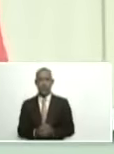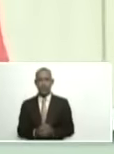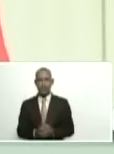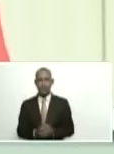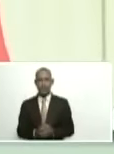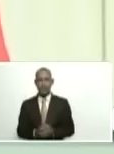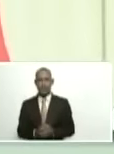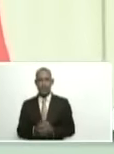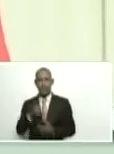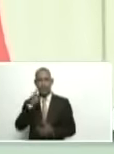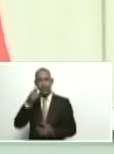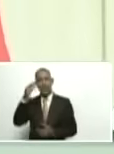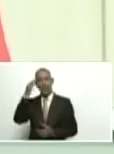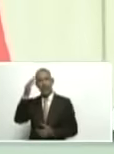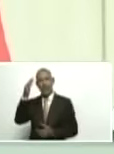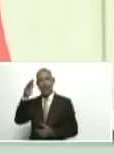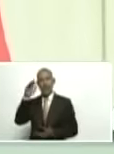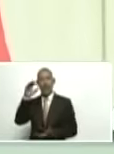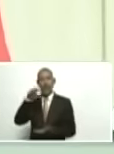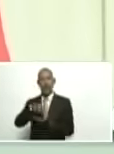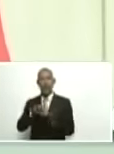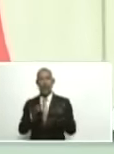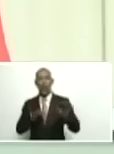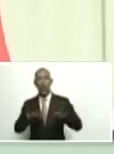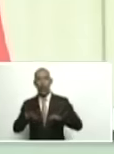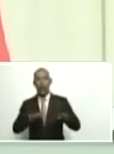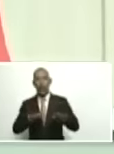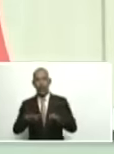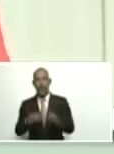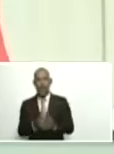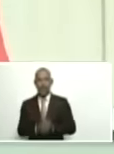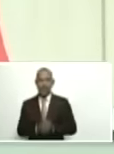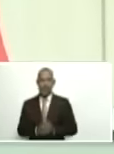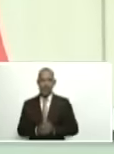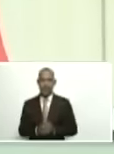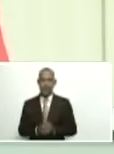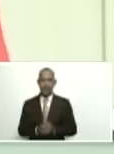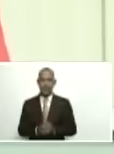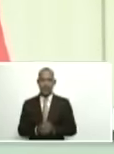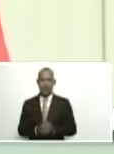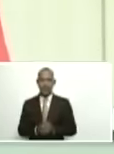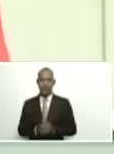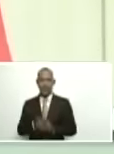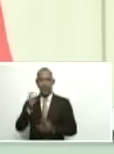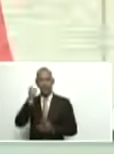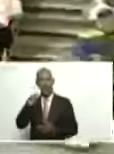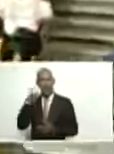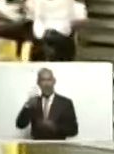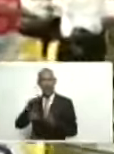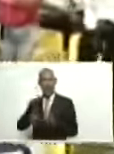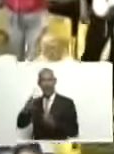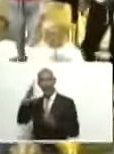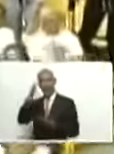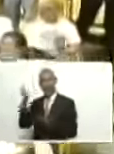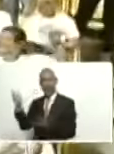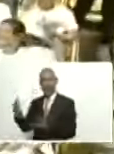Mira, están saludando allá del estado Cojedes a la tinaquillera Supercilita. Ah,